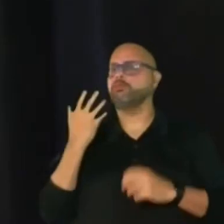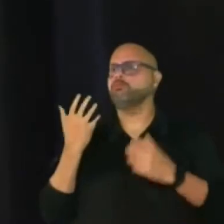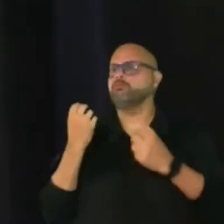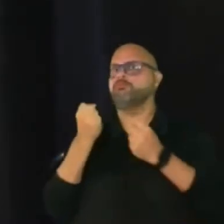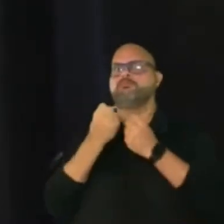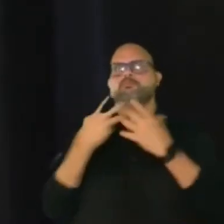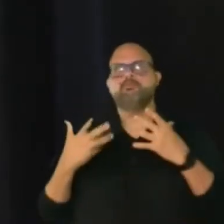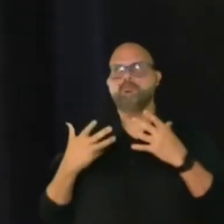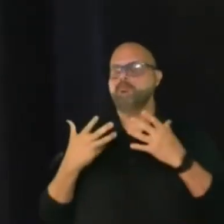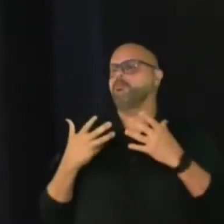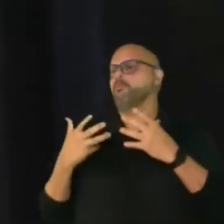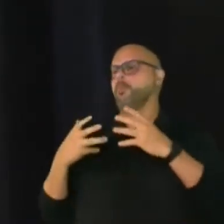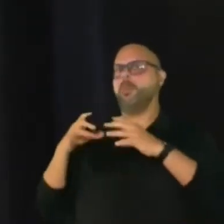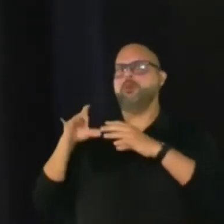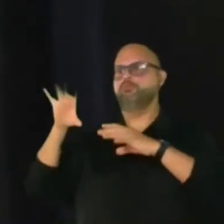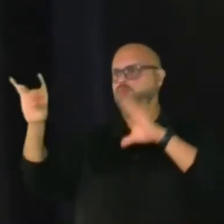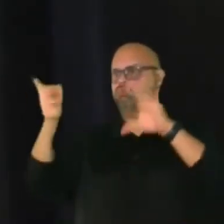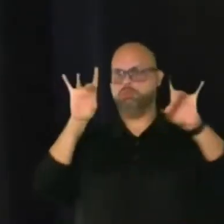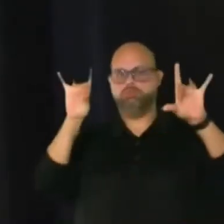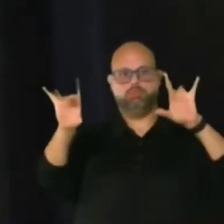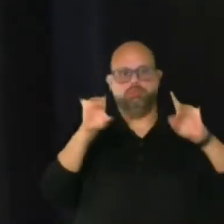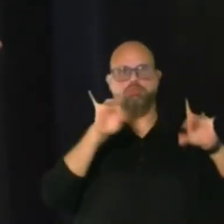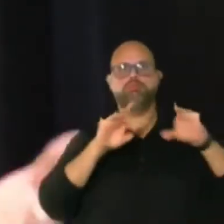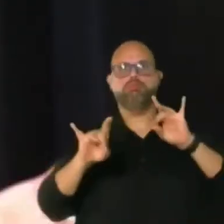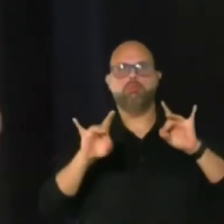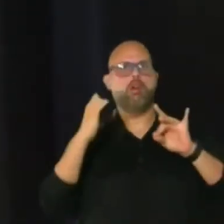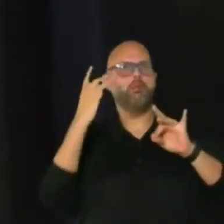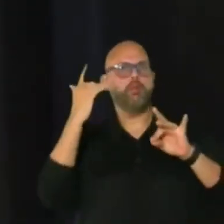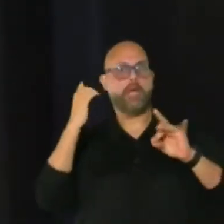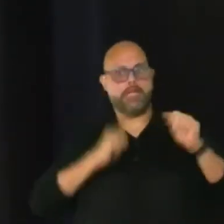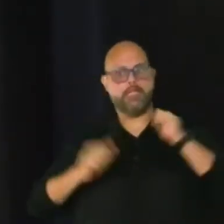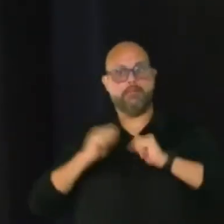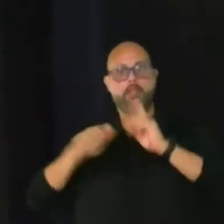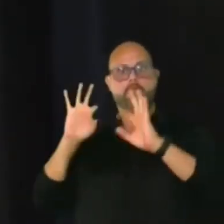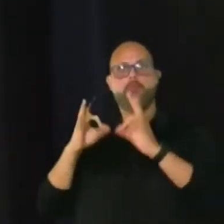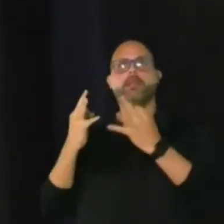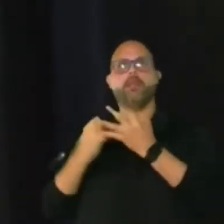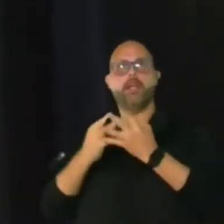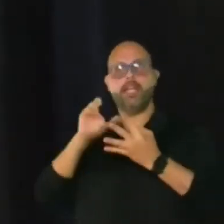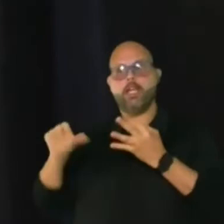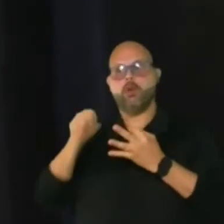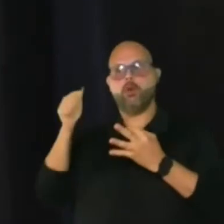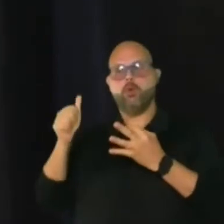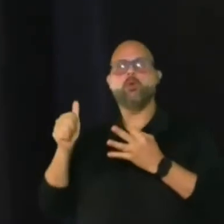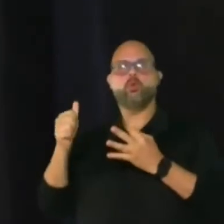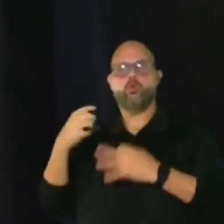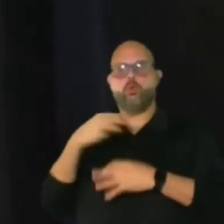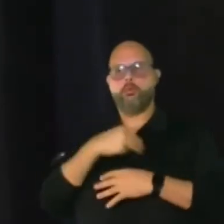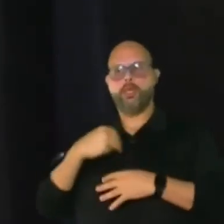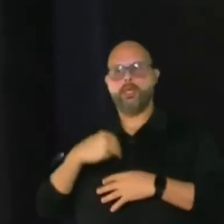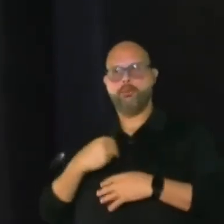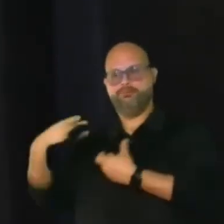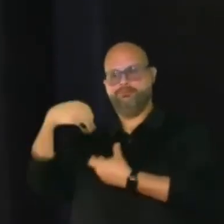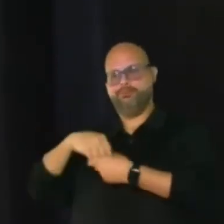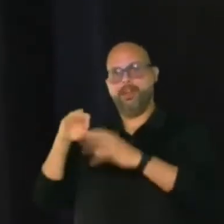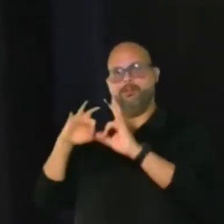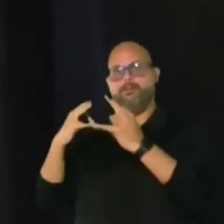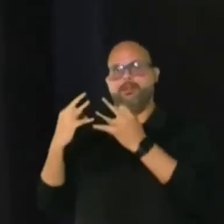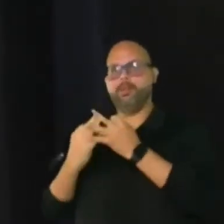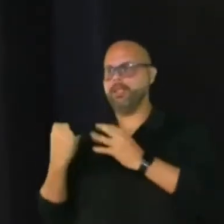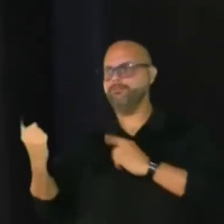isla, precisamente en actividades familiares, donde vienen otros miembros de esa familia que no son la unidad